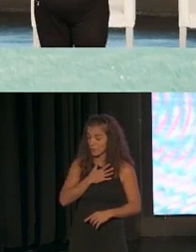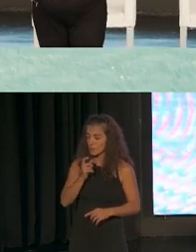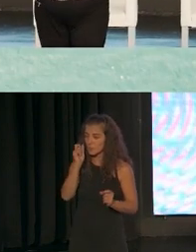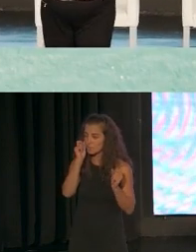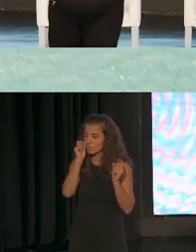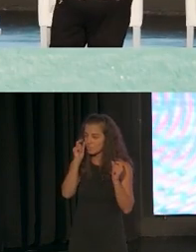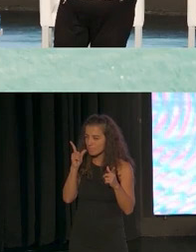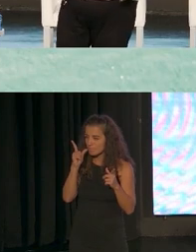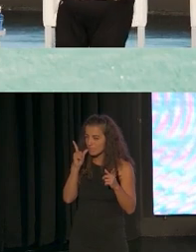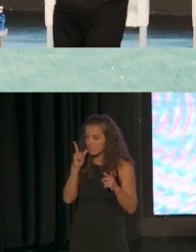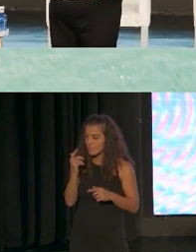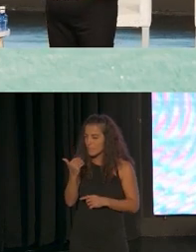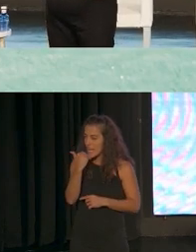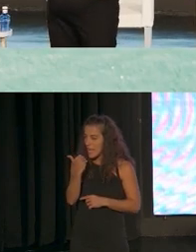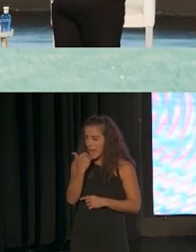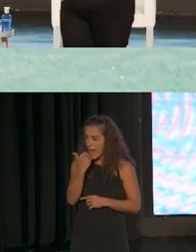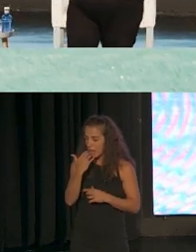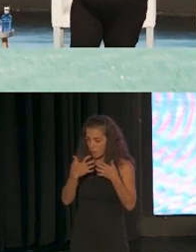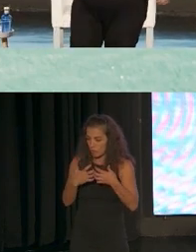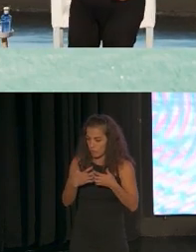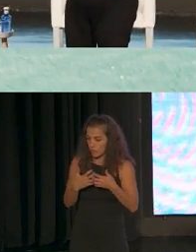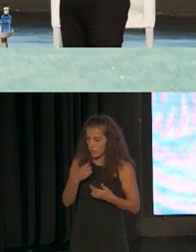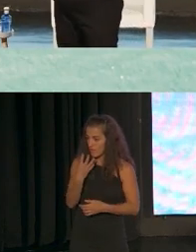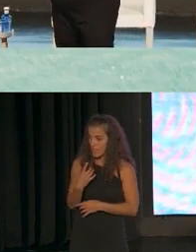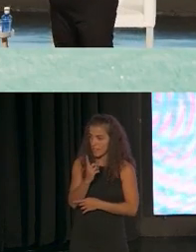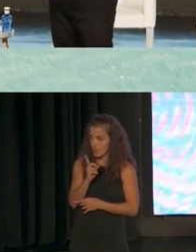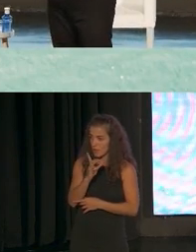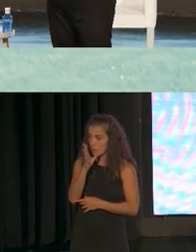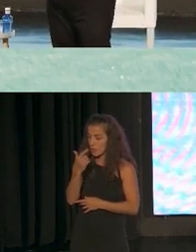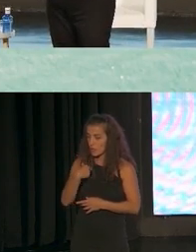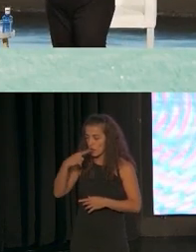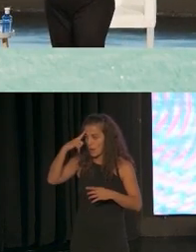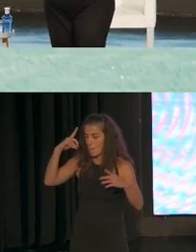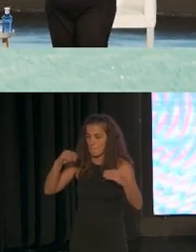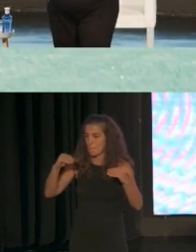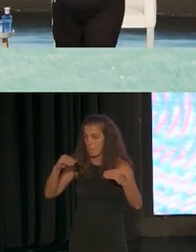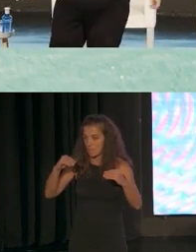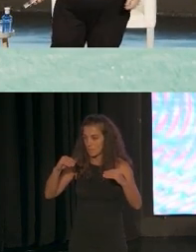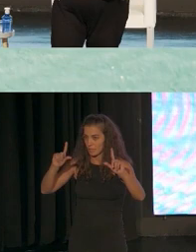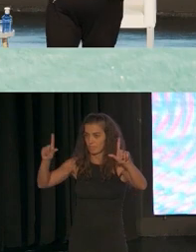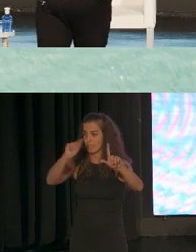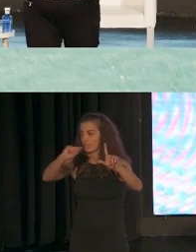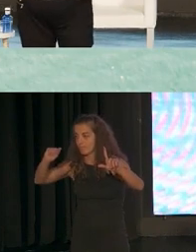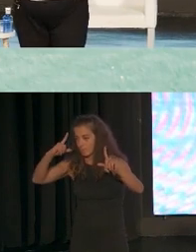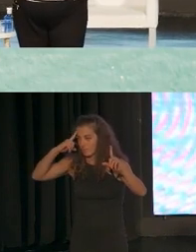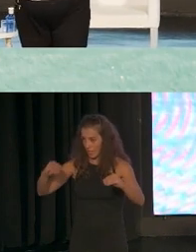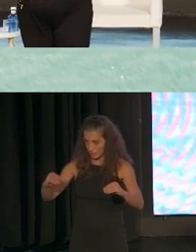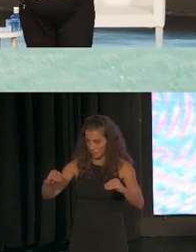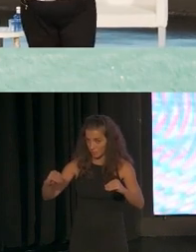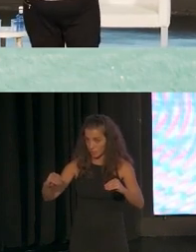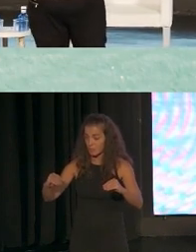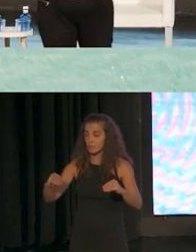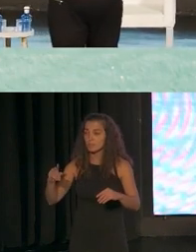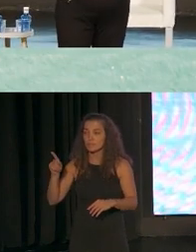que algo no funcionaba bien porque yo me quedaba bloqueada en la pizarra Y entonces qué pasa que